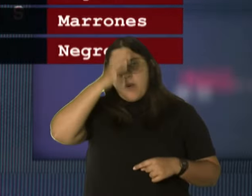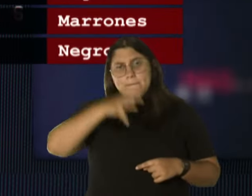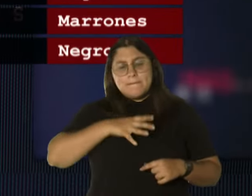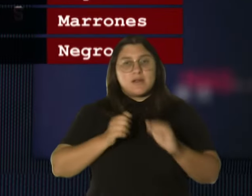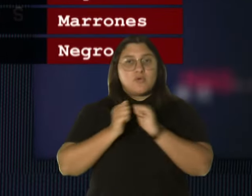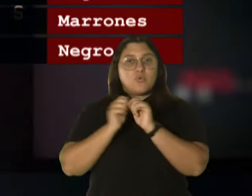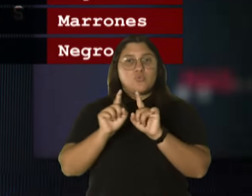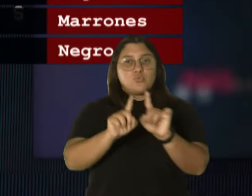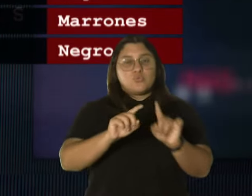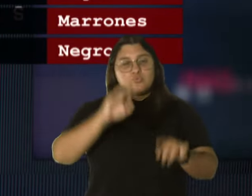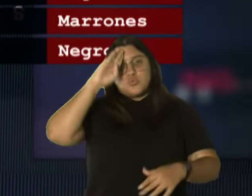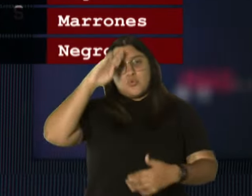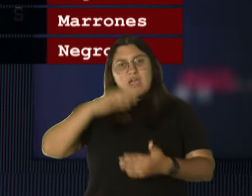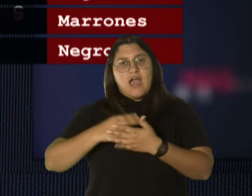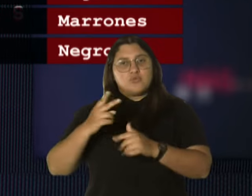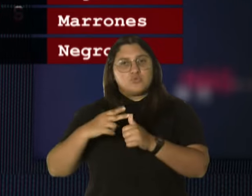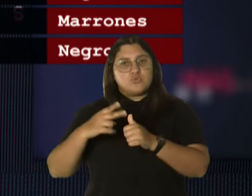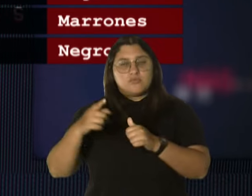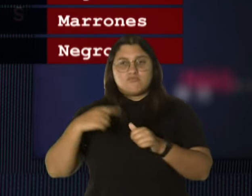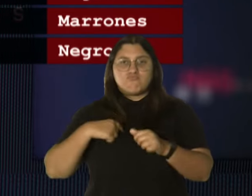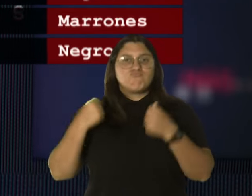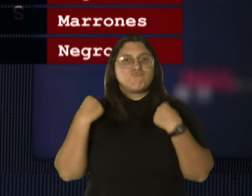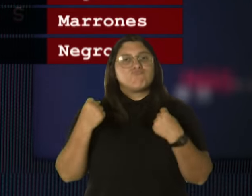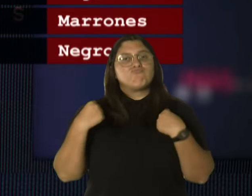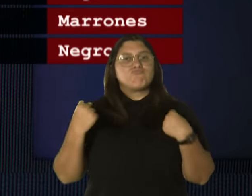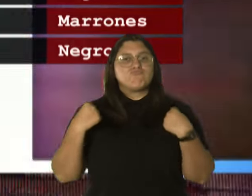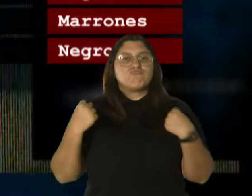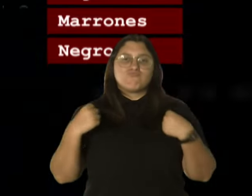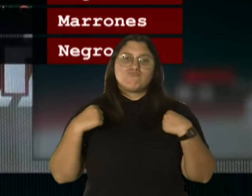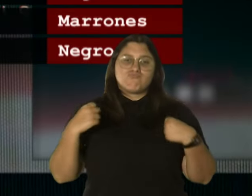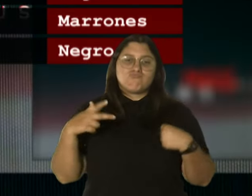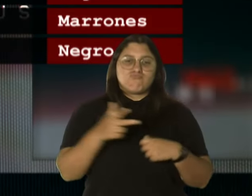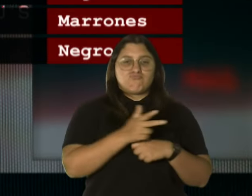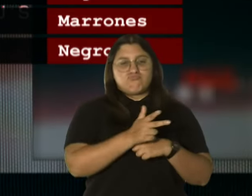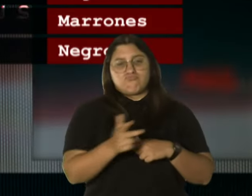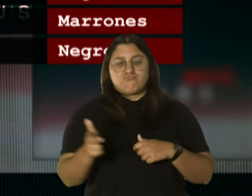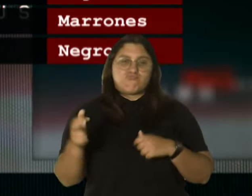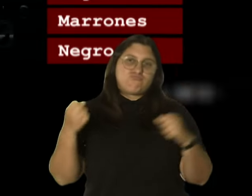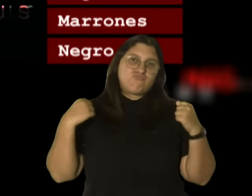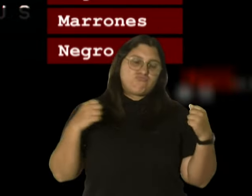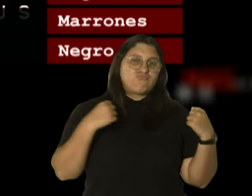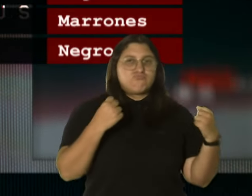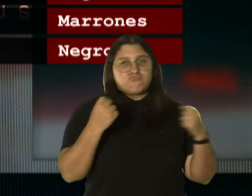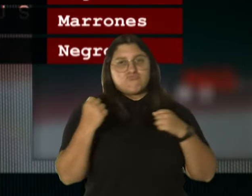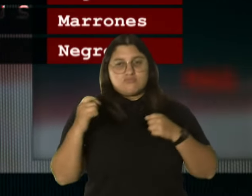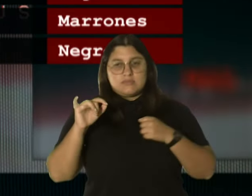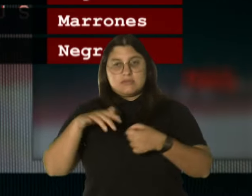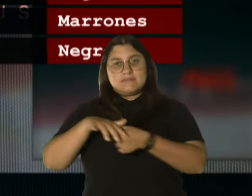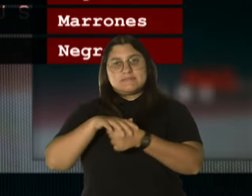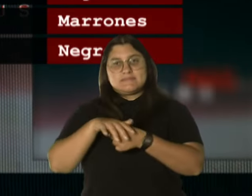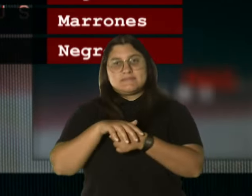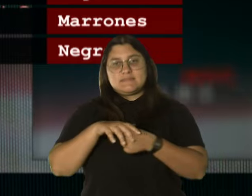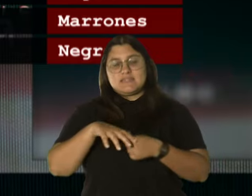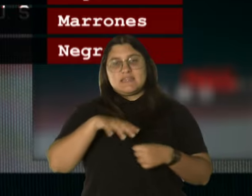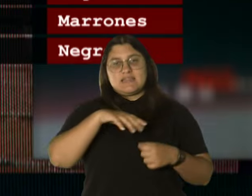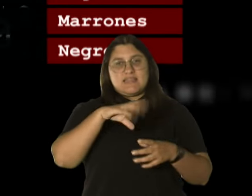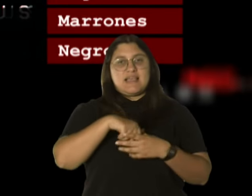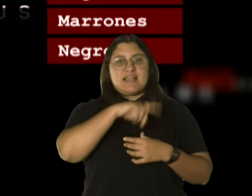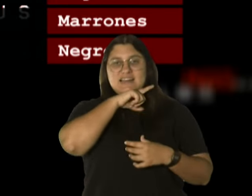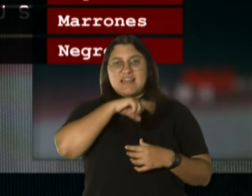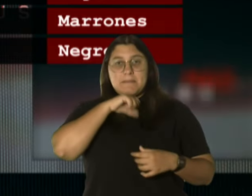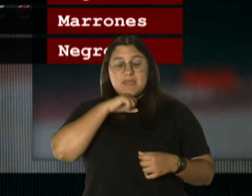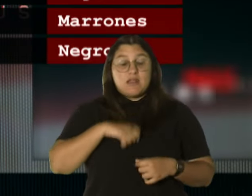su hijastro transitando en un vehículo de motor por una de las principales vías de rodaje de ese barrio allá del pueblo de las piedras